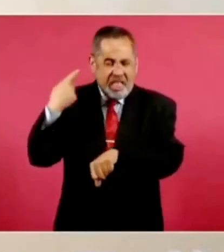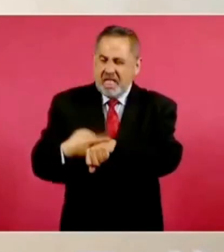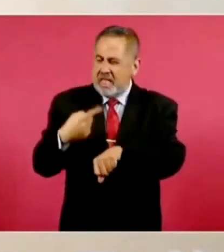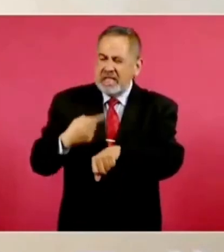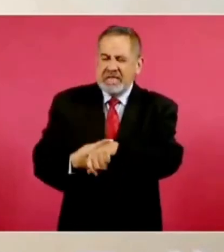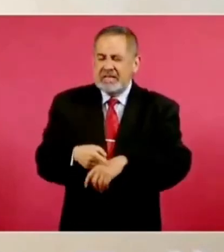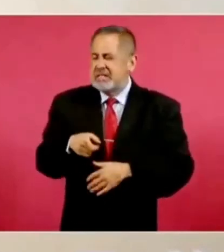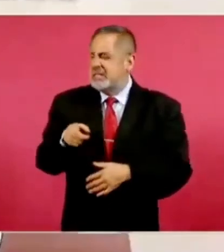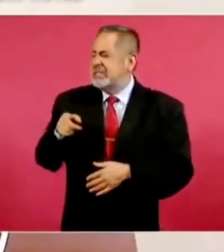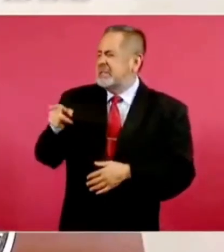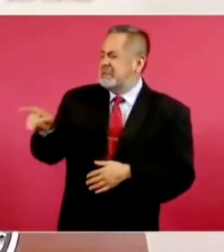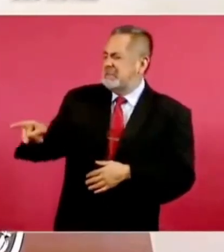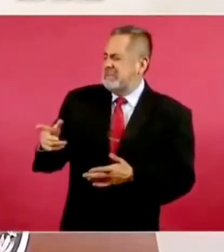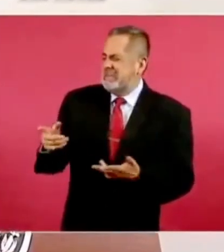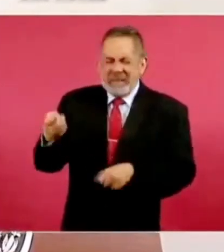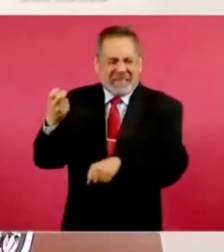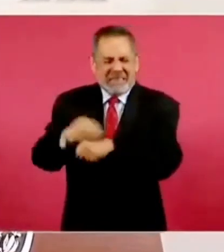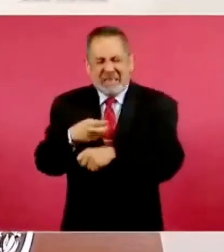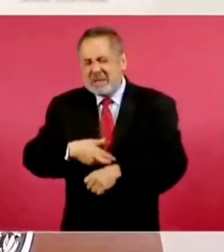imprudentísimo bachiller,